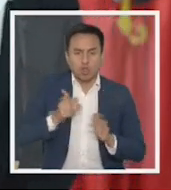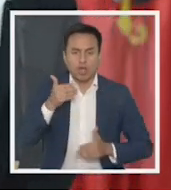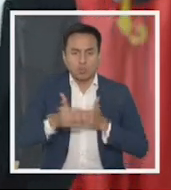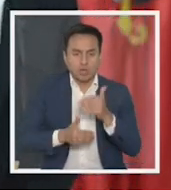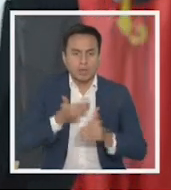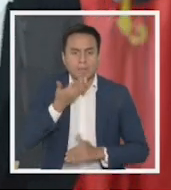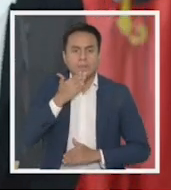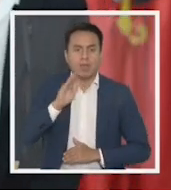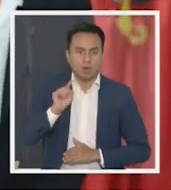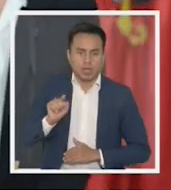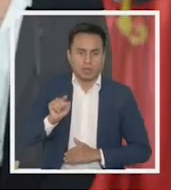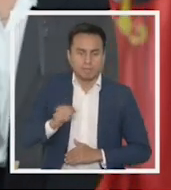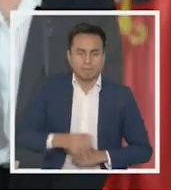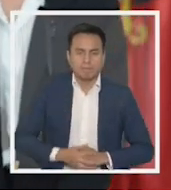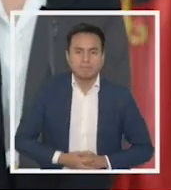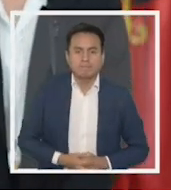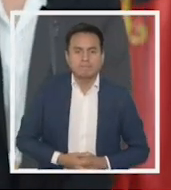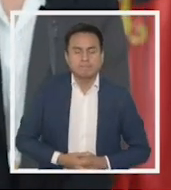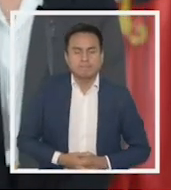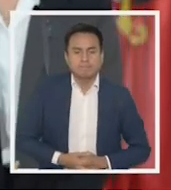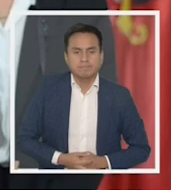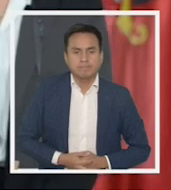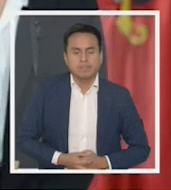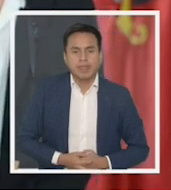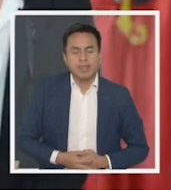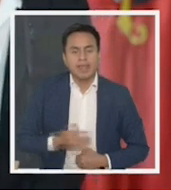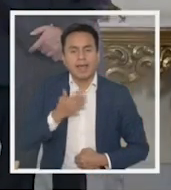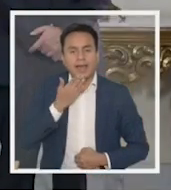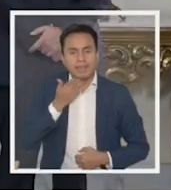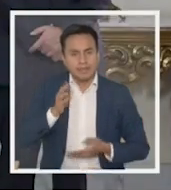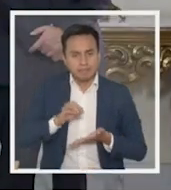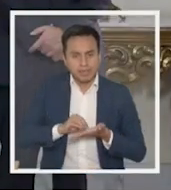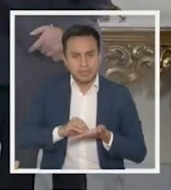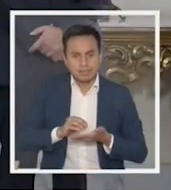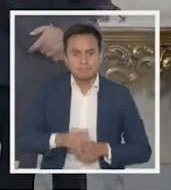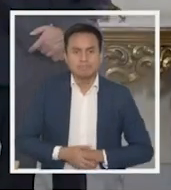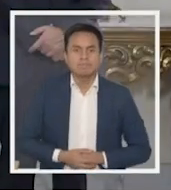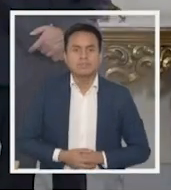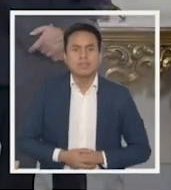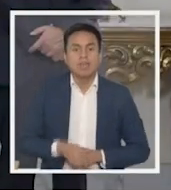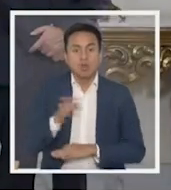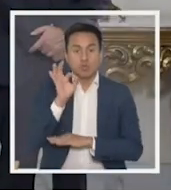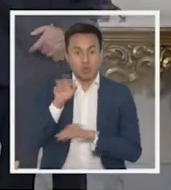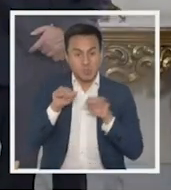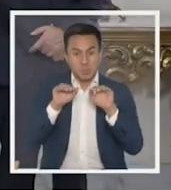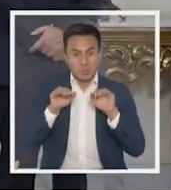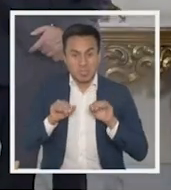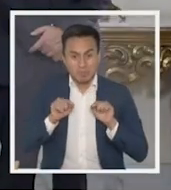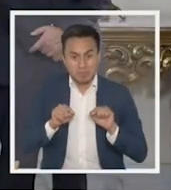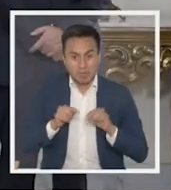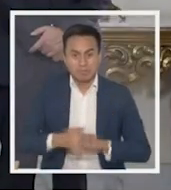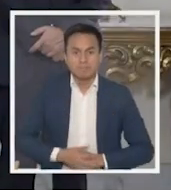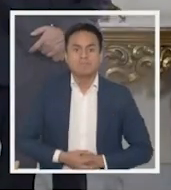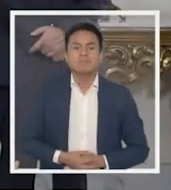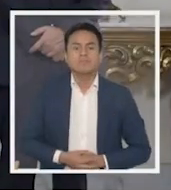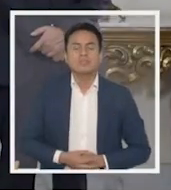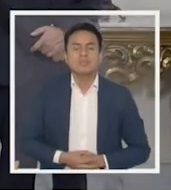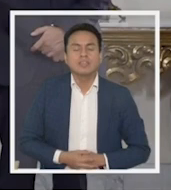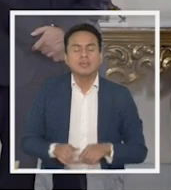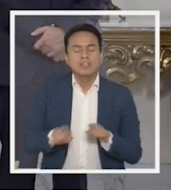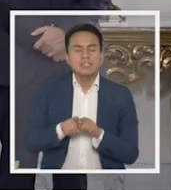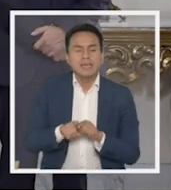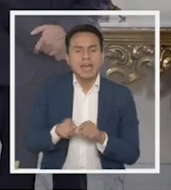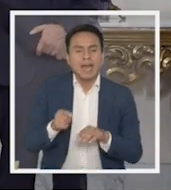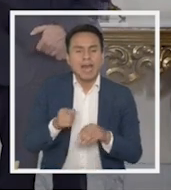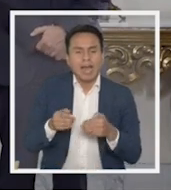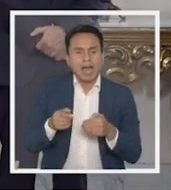Además, en esta misma reunión he instruido que se adelante la implementación del plan Calle Sin